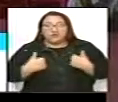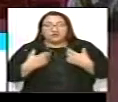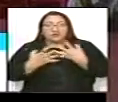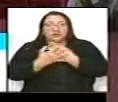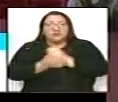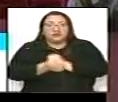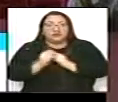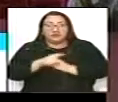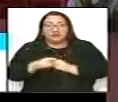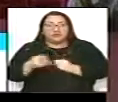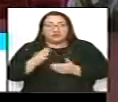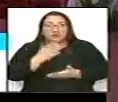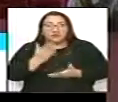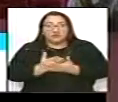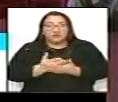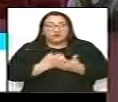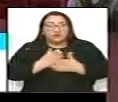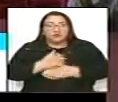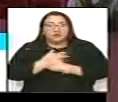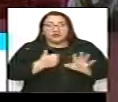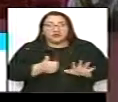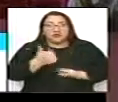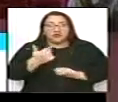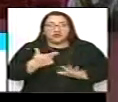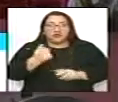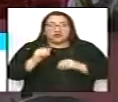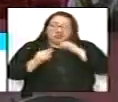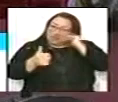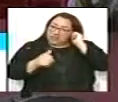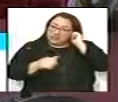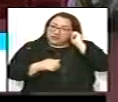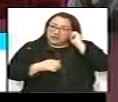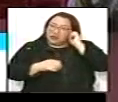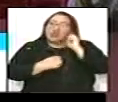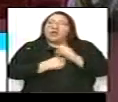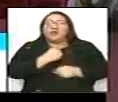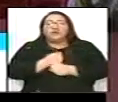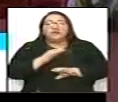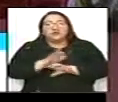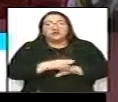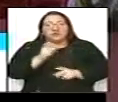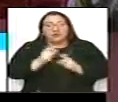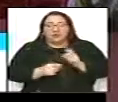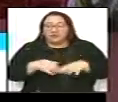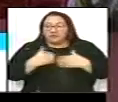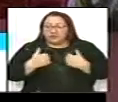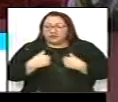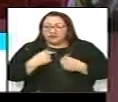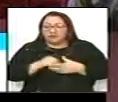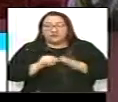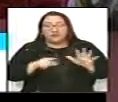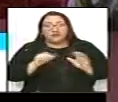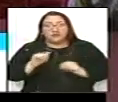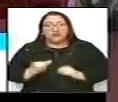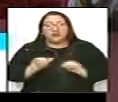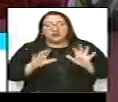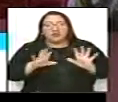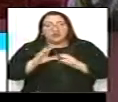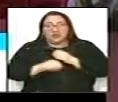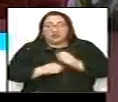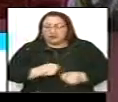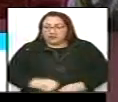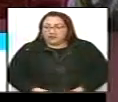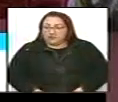tratándose de estos hechos que va entre los 7 y los 10 años. Y el encubrimiento personal puede tener entre 7 y 10 años.